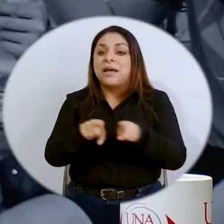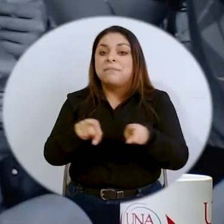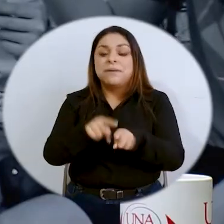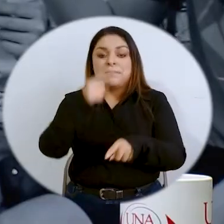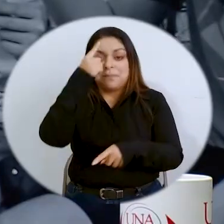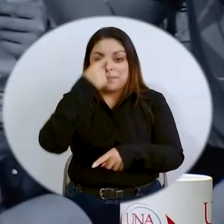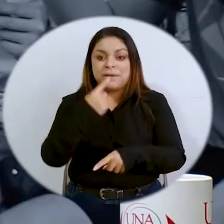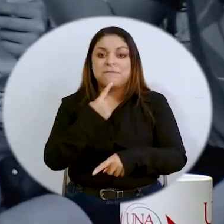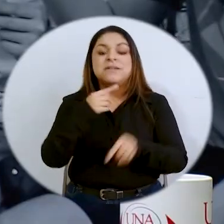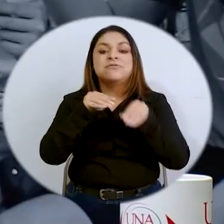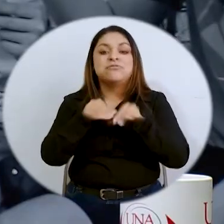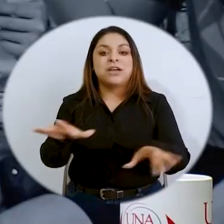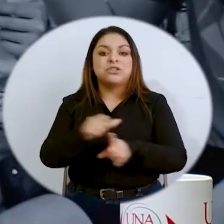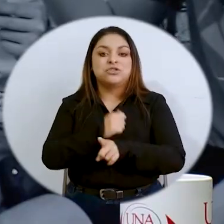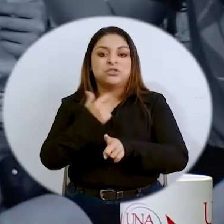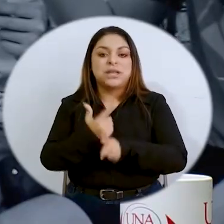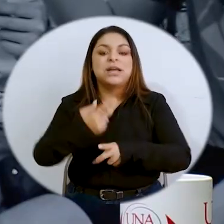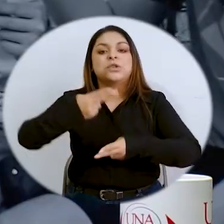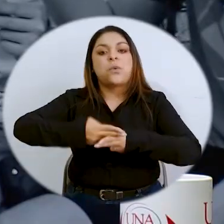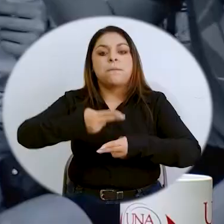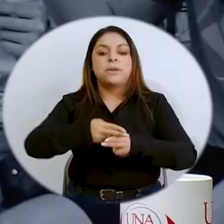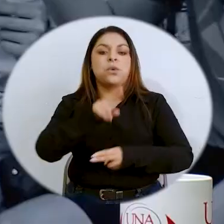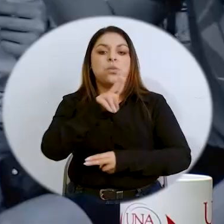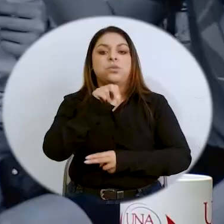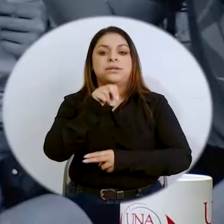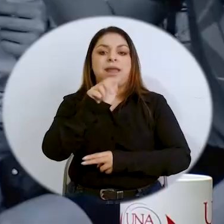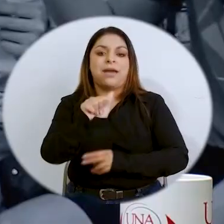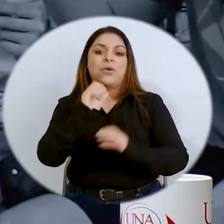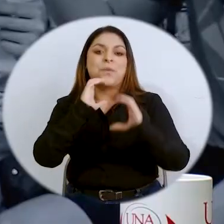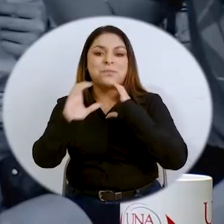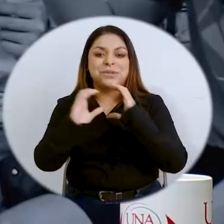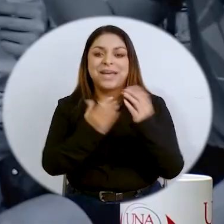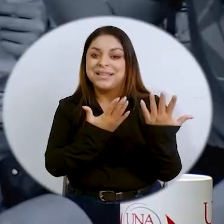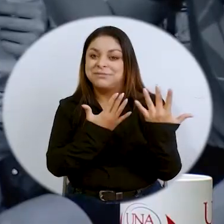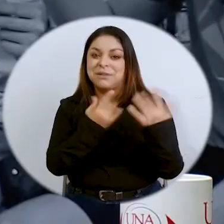www.unacomunica.una.ac.cr y también en nuestros perfiles en redes sociales bajo el nombre de